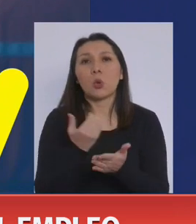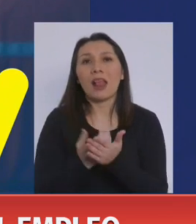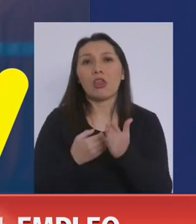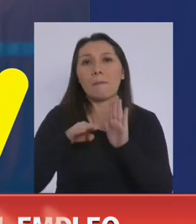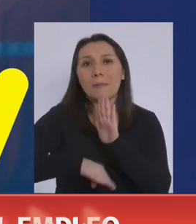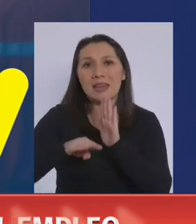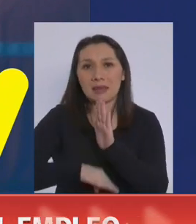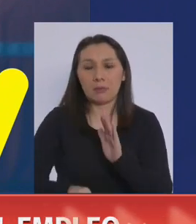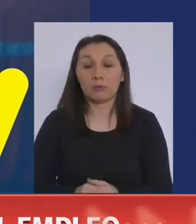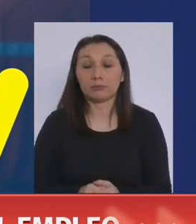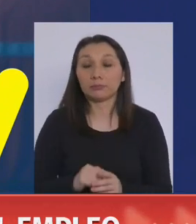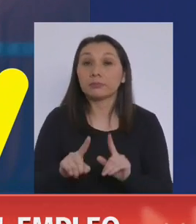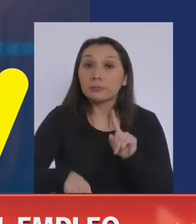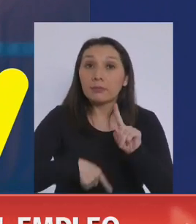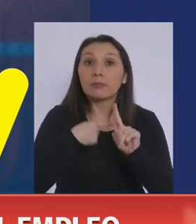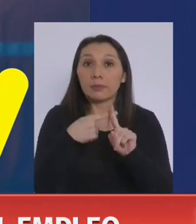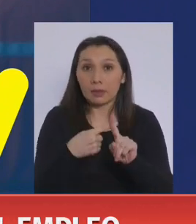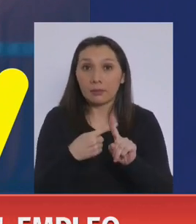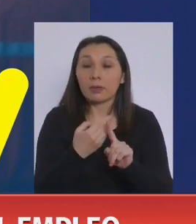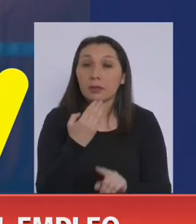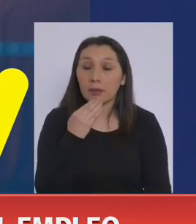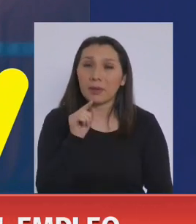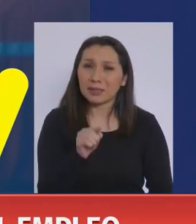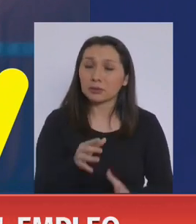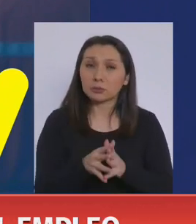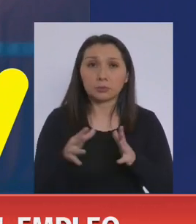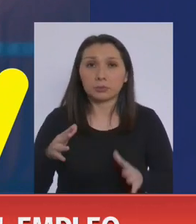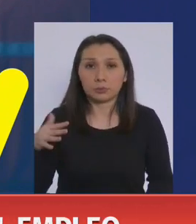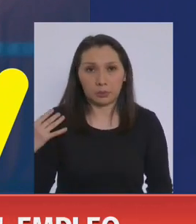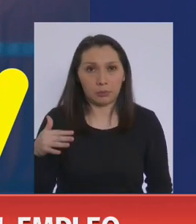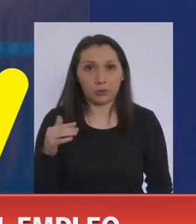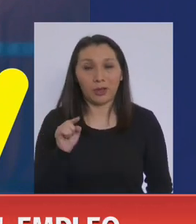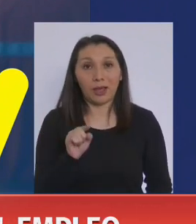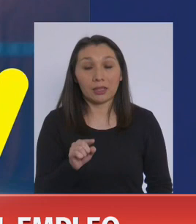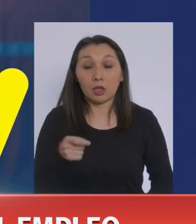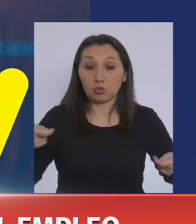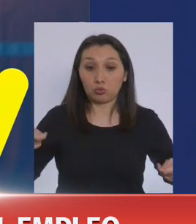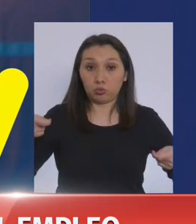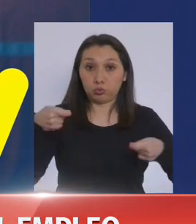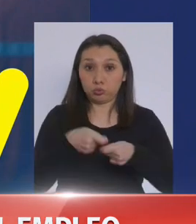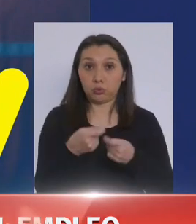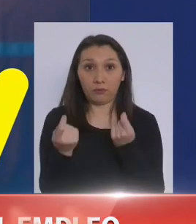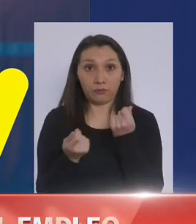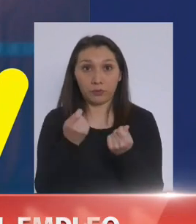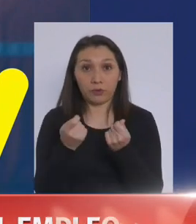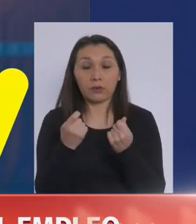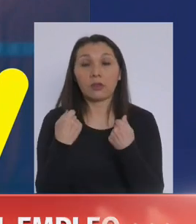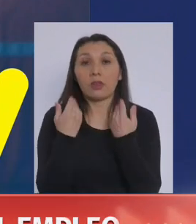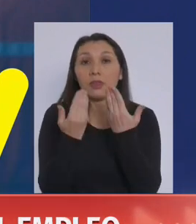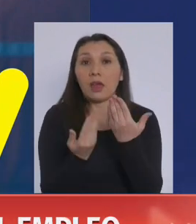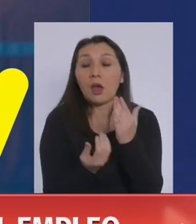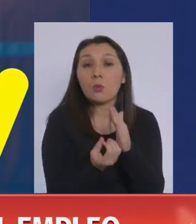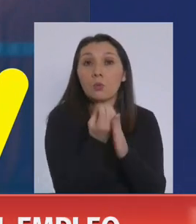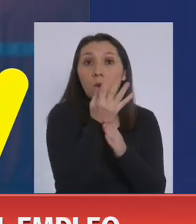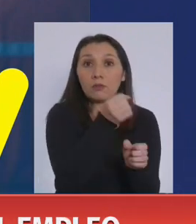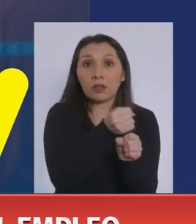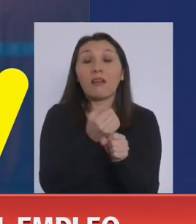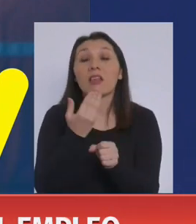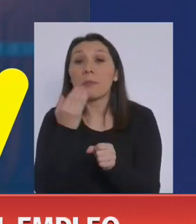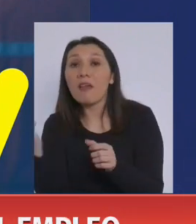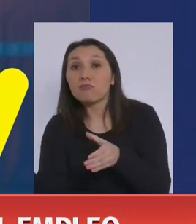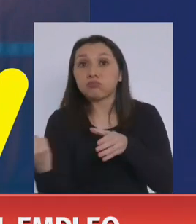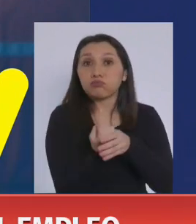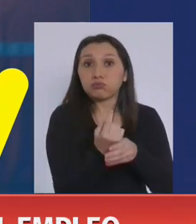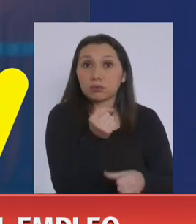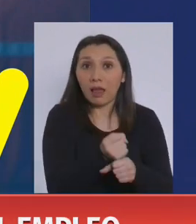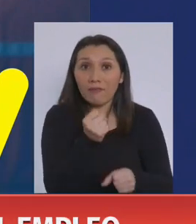3 ingresos mínimos. Pero además, y esto es muy importante, estos subsidios a la creación y recuperación de empleos